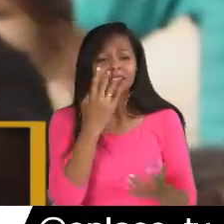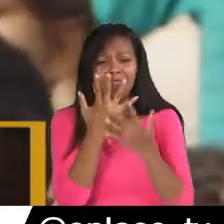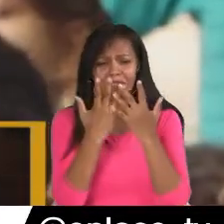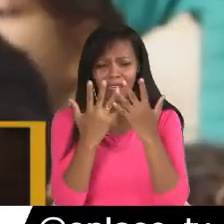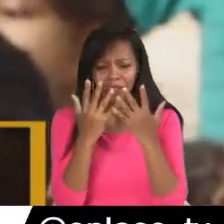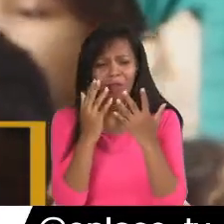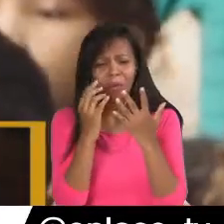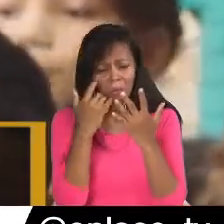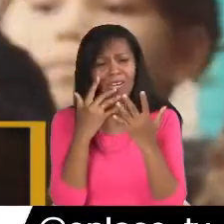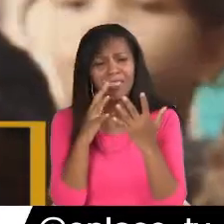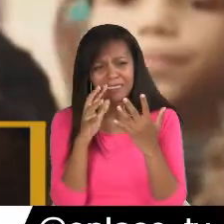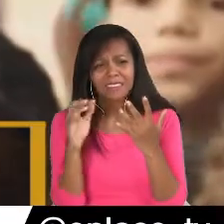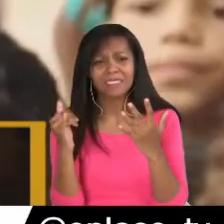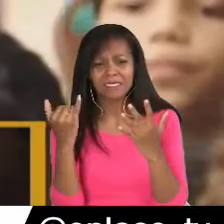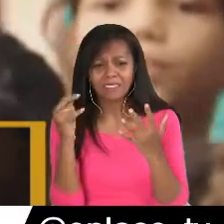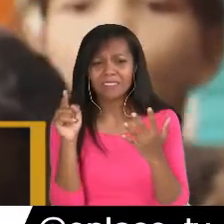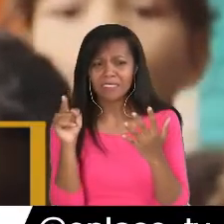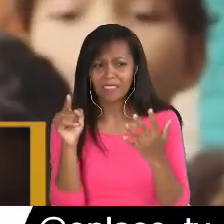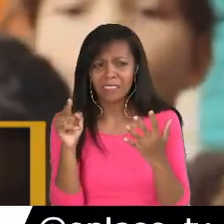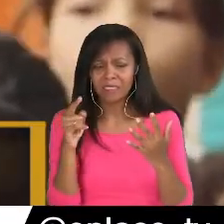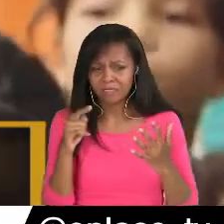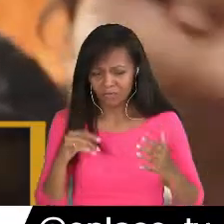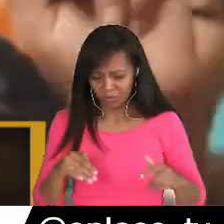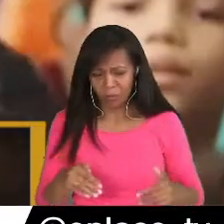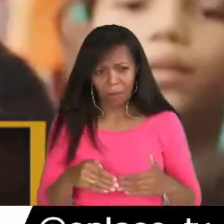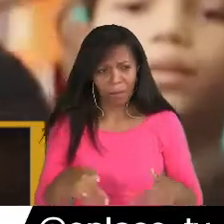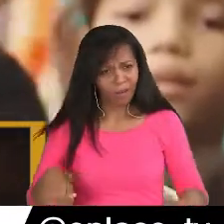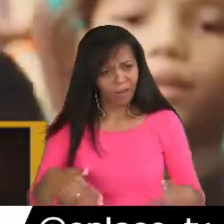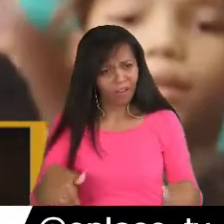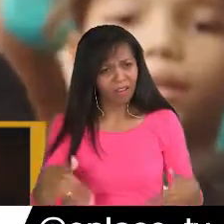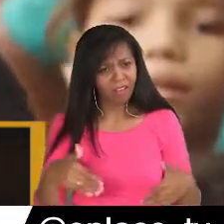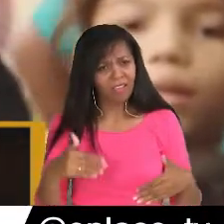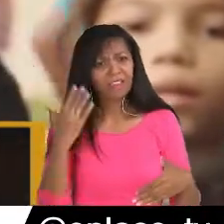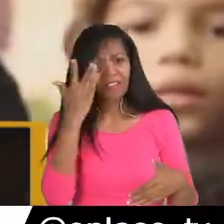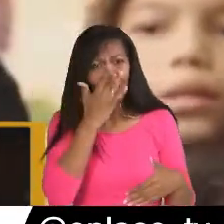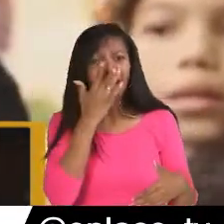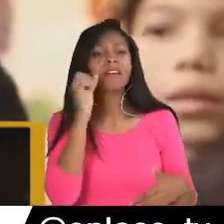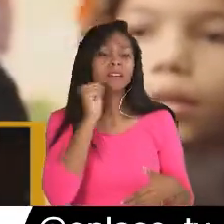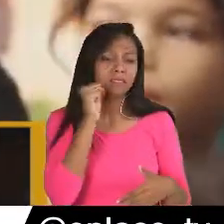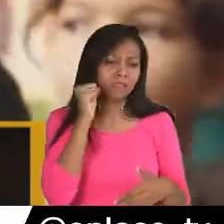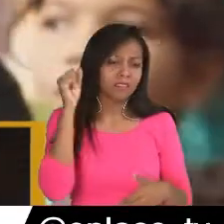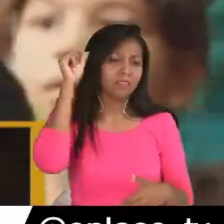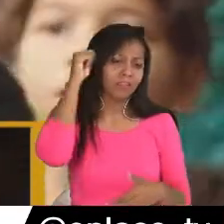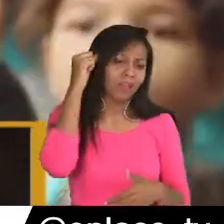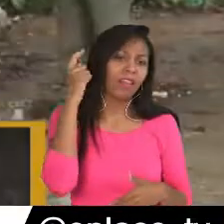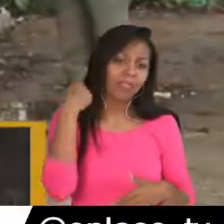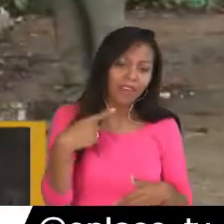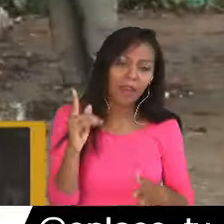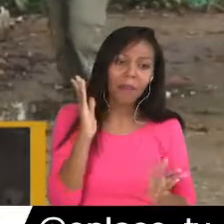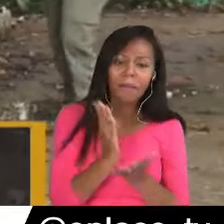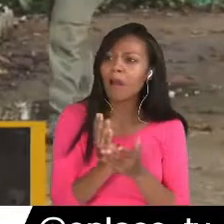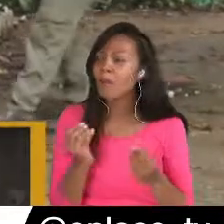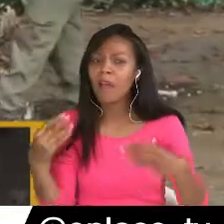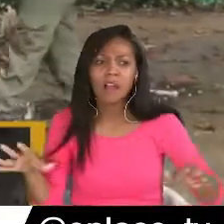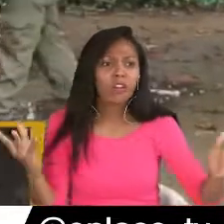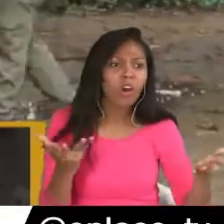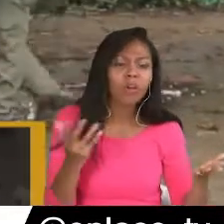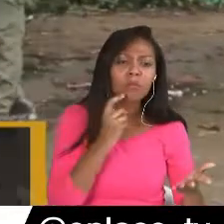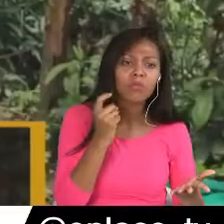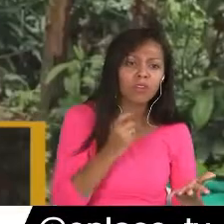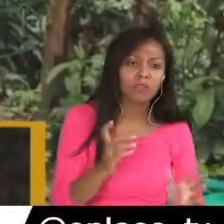él. Y que tiene una pantaloneta negra, me dice una gente, él tenía una pantaloneta negra el día que se desapareció. La víctima, al